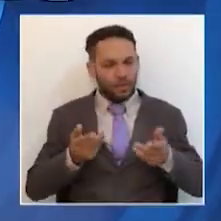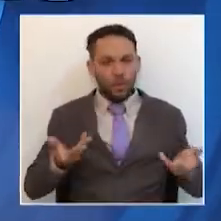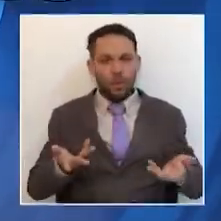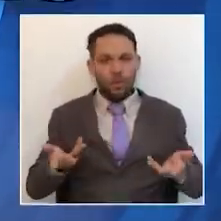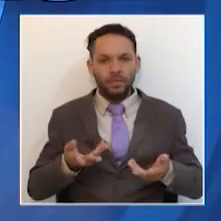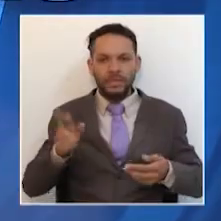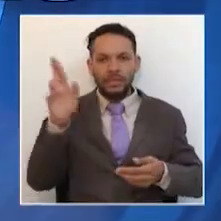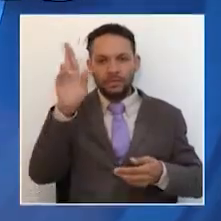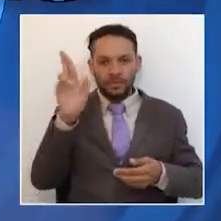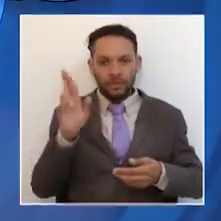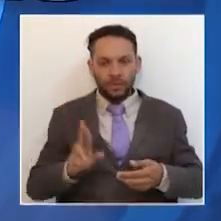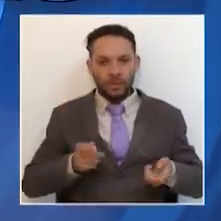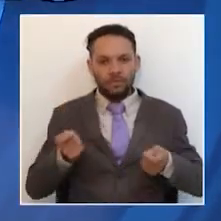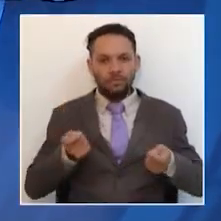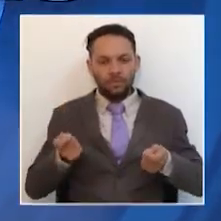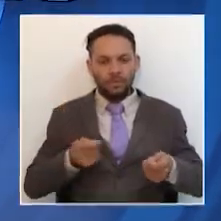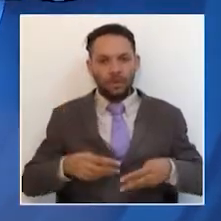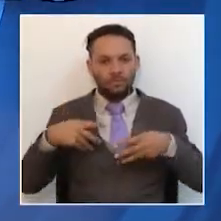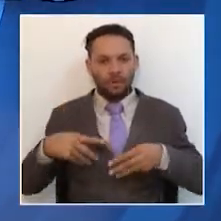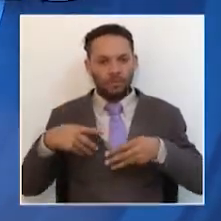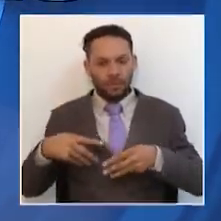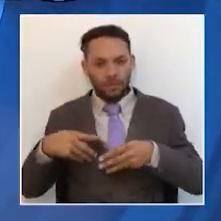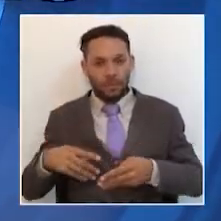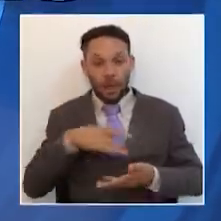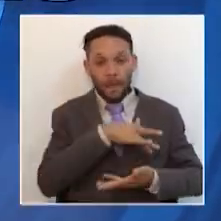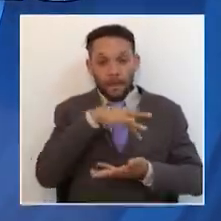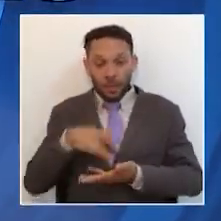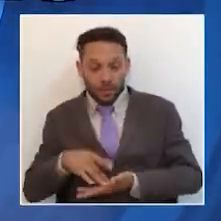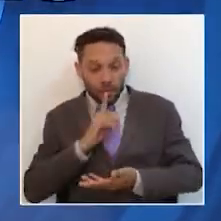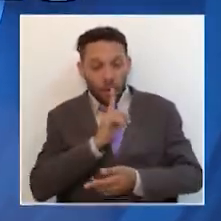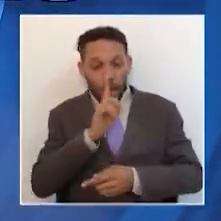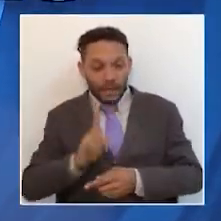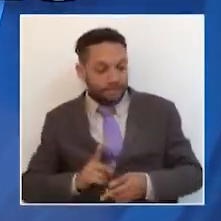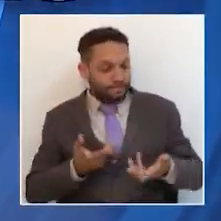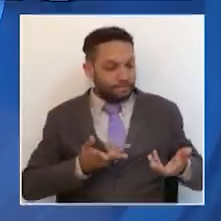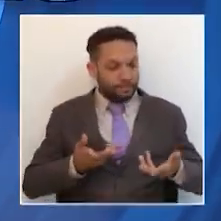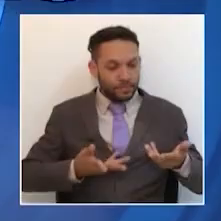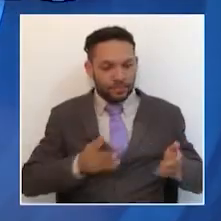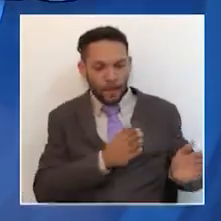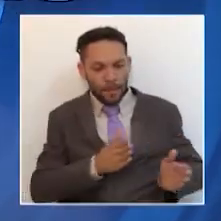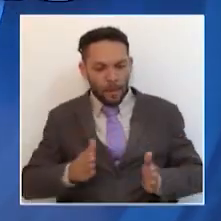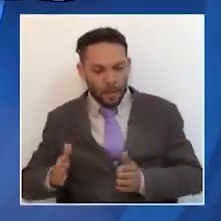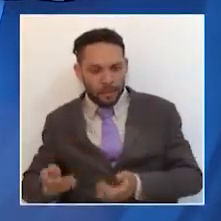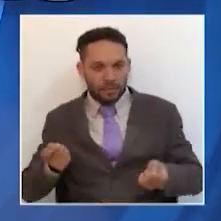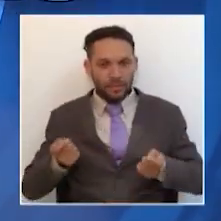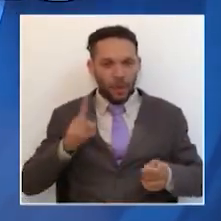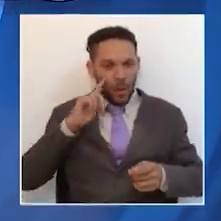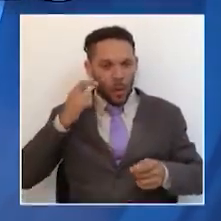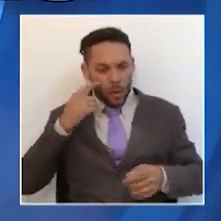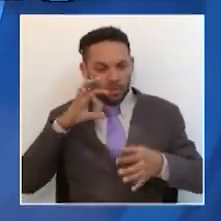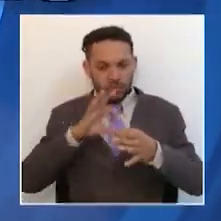Risaralda, el escuadrón móvil antidisturbios no saldrá, a menos que el orden público lo requiera. Conclusiones a las que llegaron autoridades en el